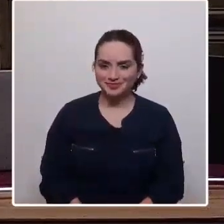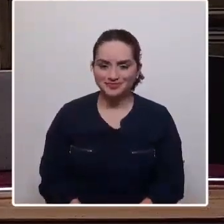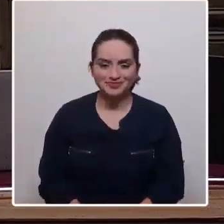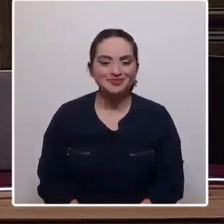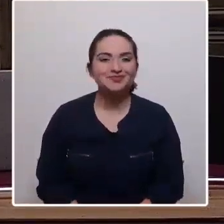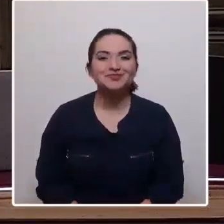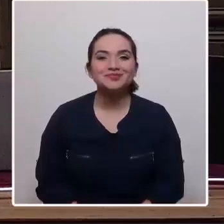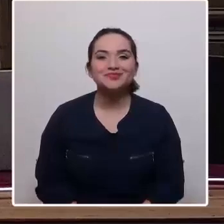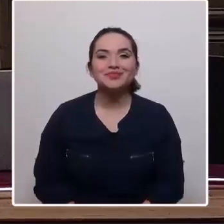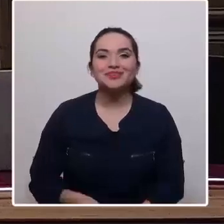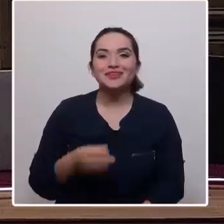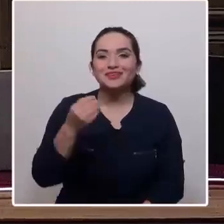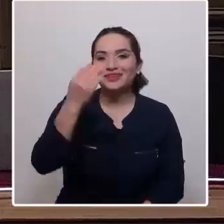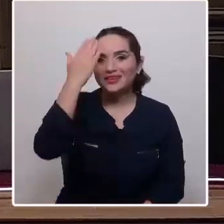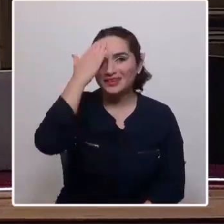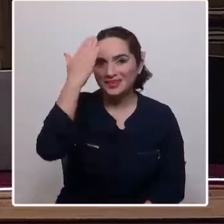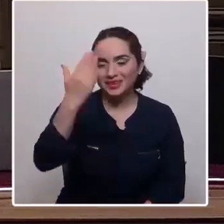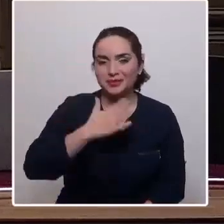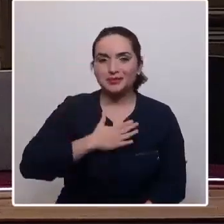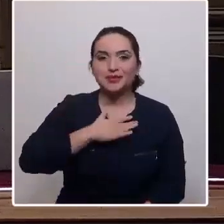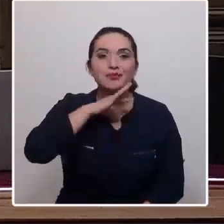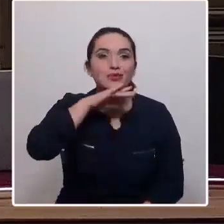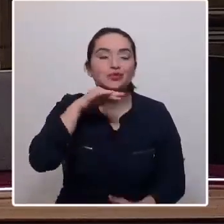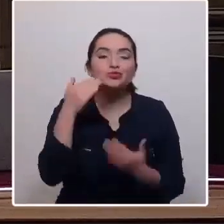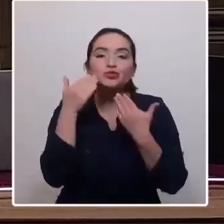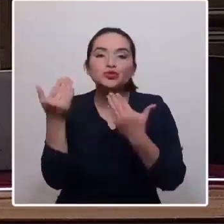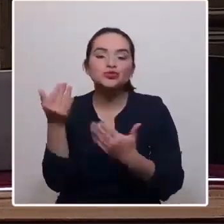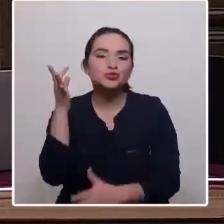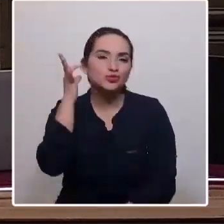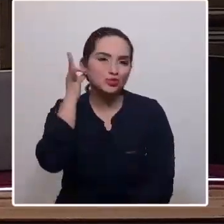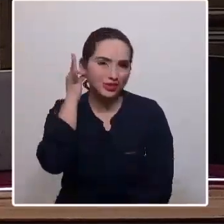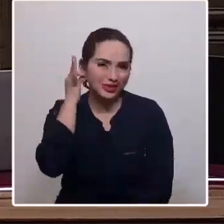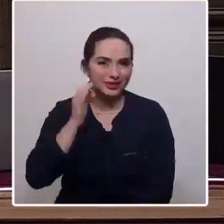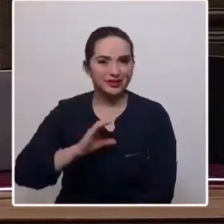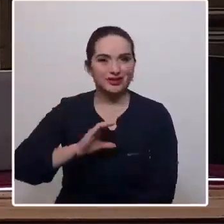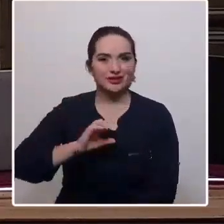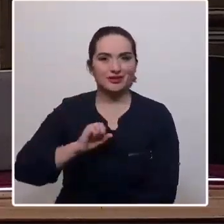Días, le cedo mis minutos a la convencional Carolina Vilches.